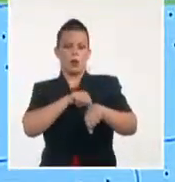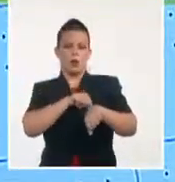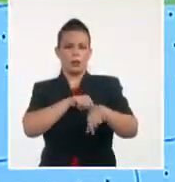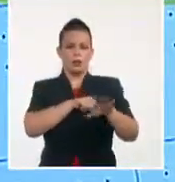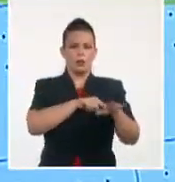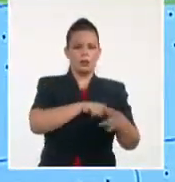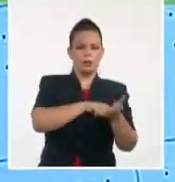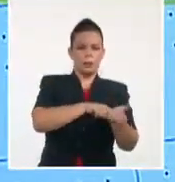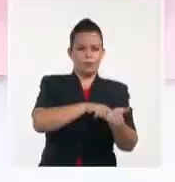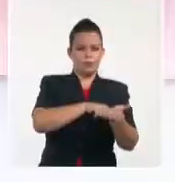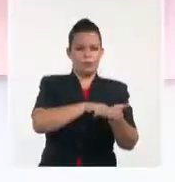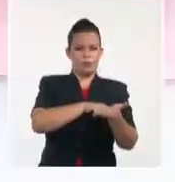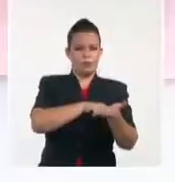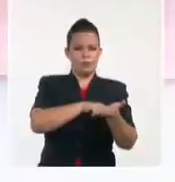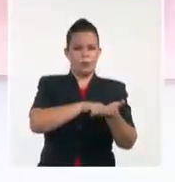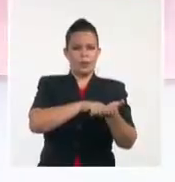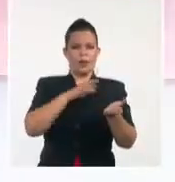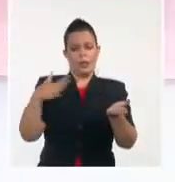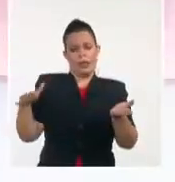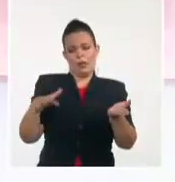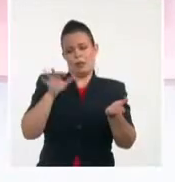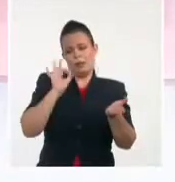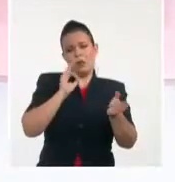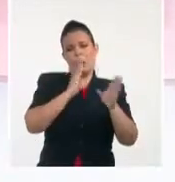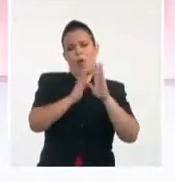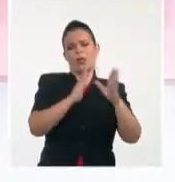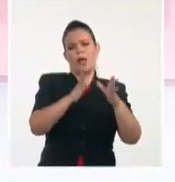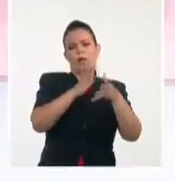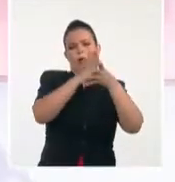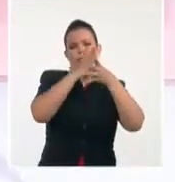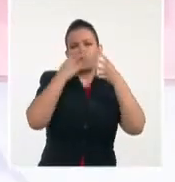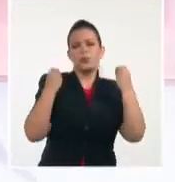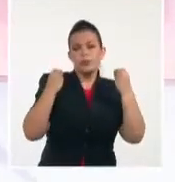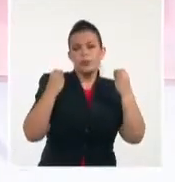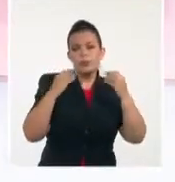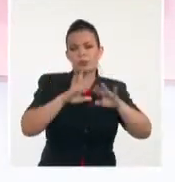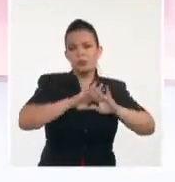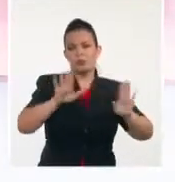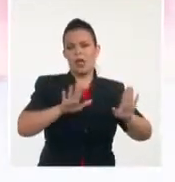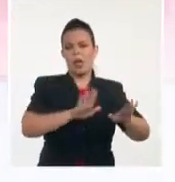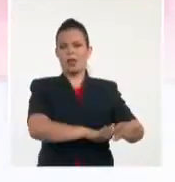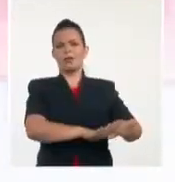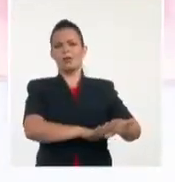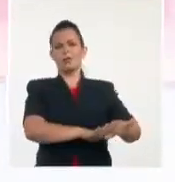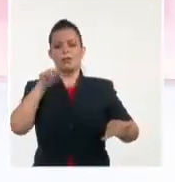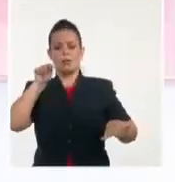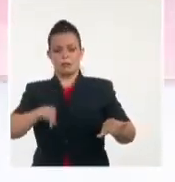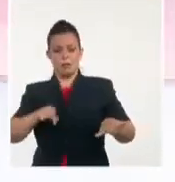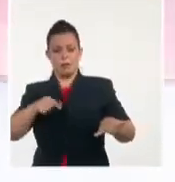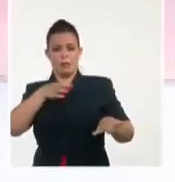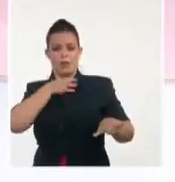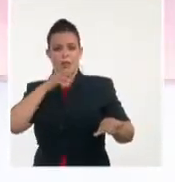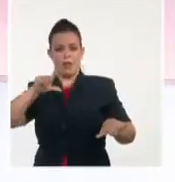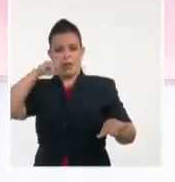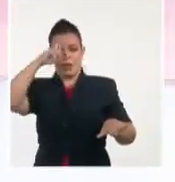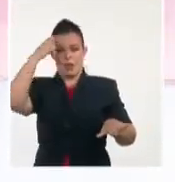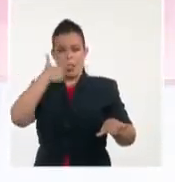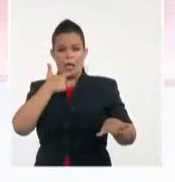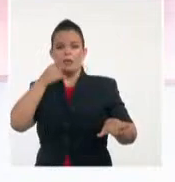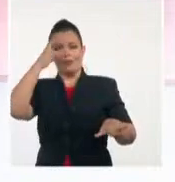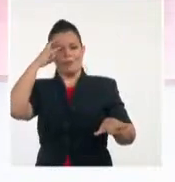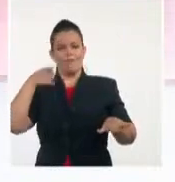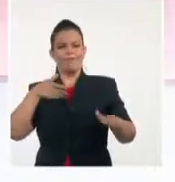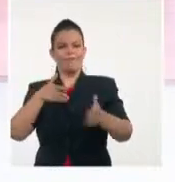desvaneció y después nadie se acordó. Bueno, vamos a volver a Elsa de nuevo después de la